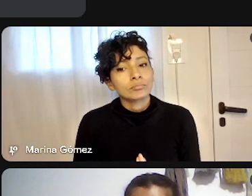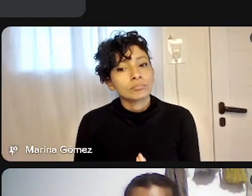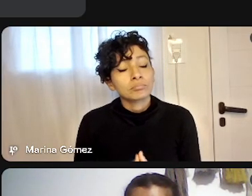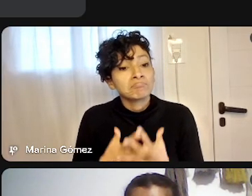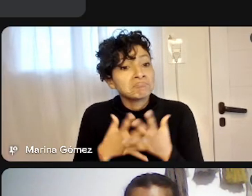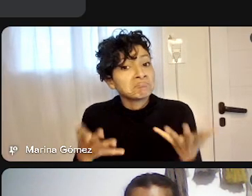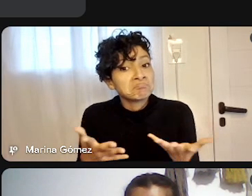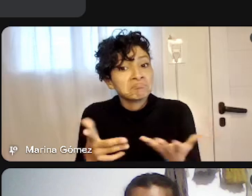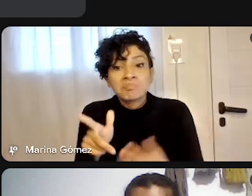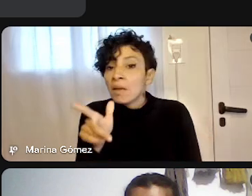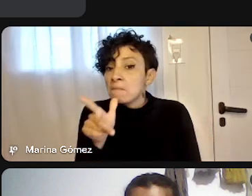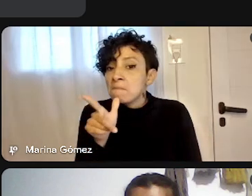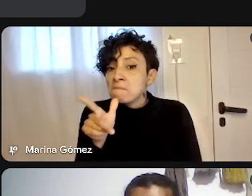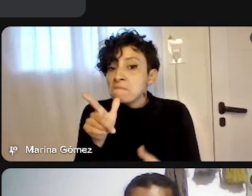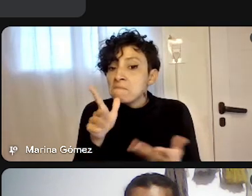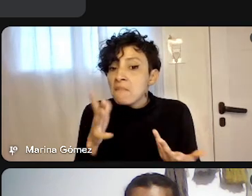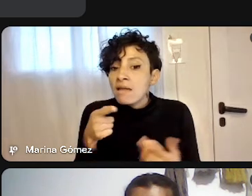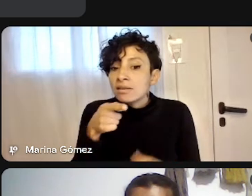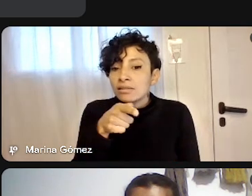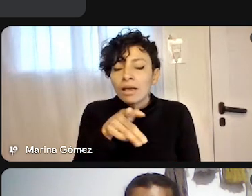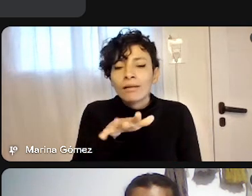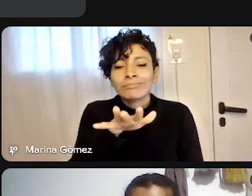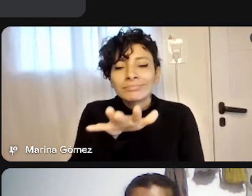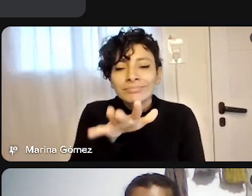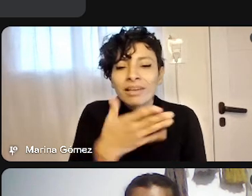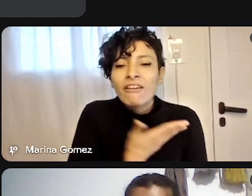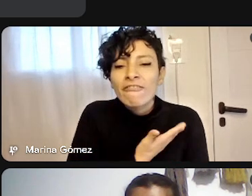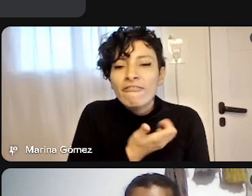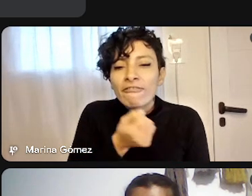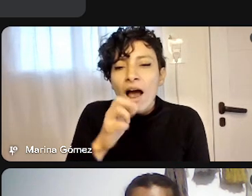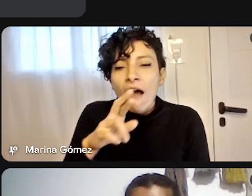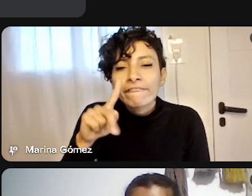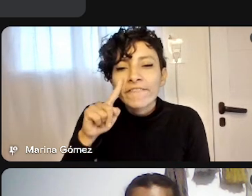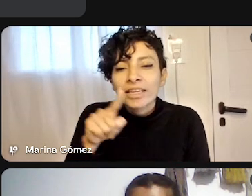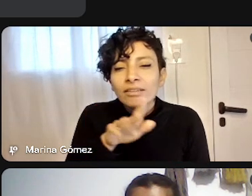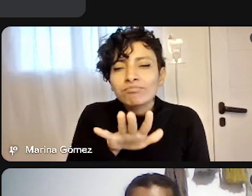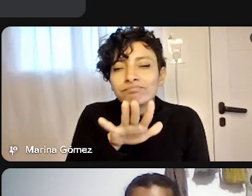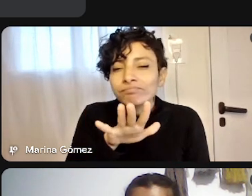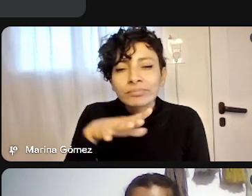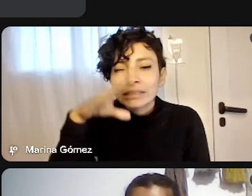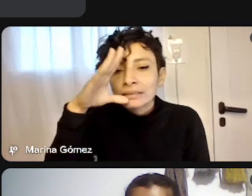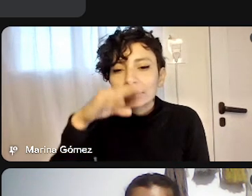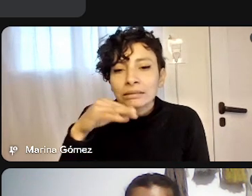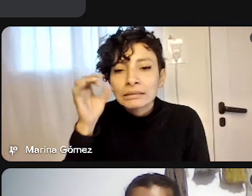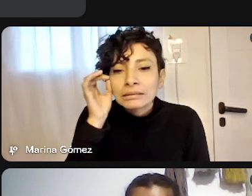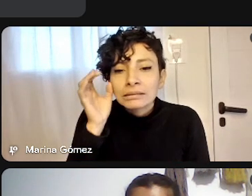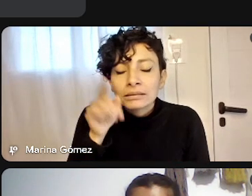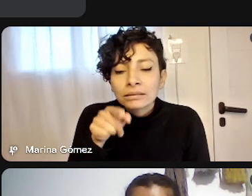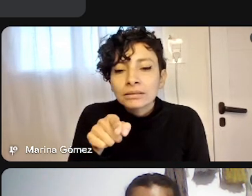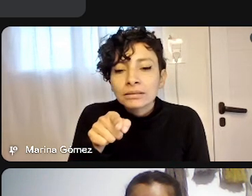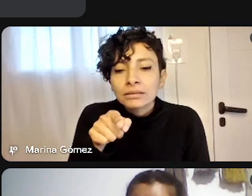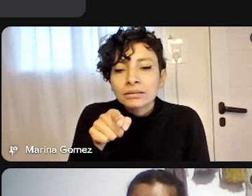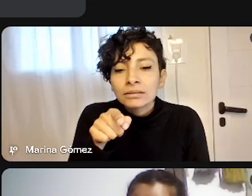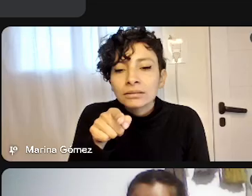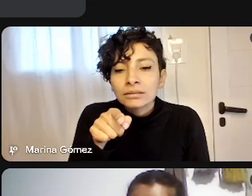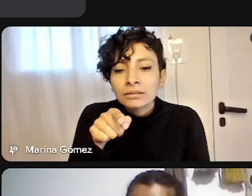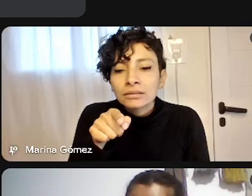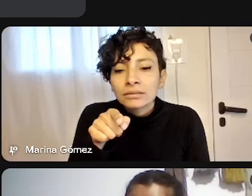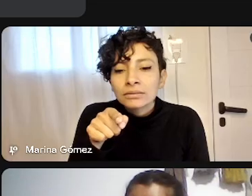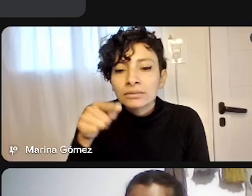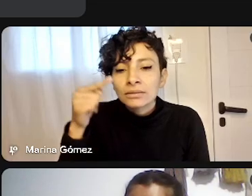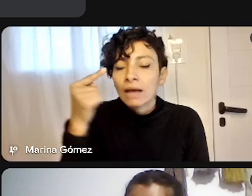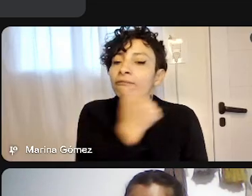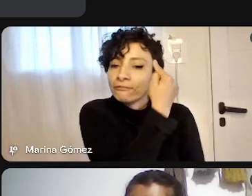Parece que Fabri se va a quedar sola ahí haciendo ella nomás las oraciones.